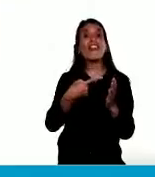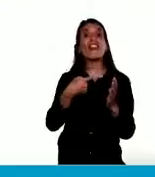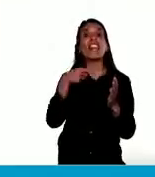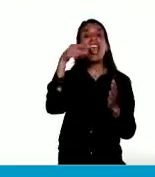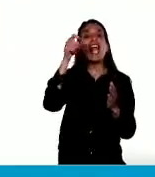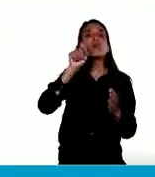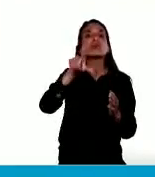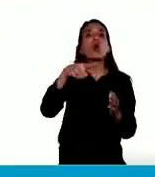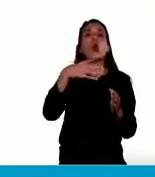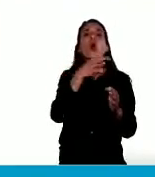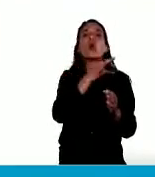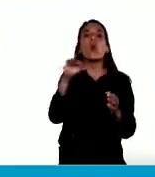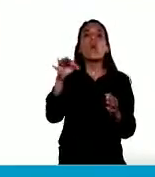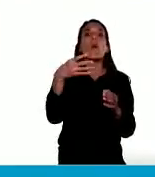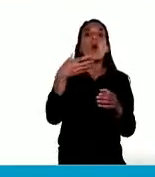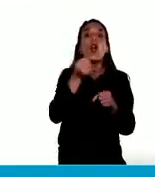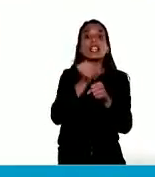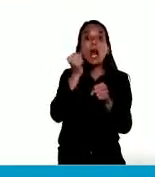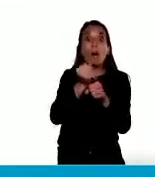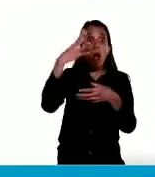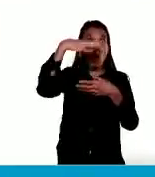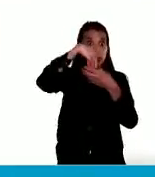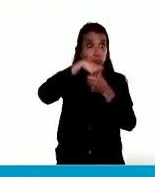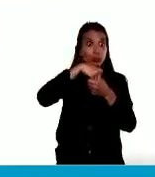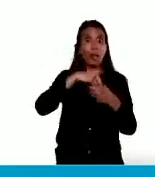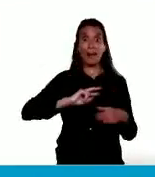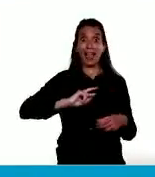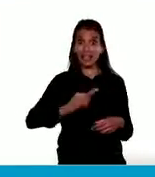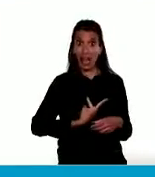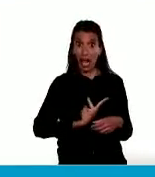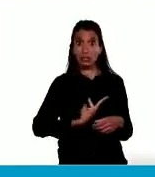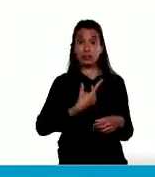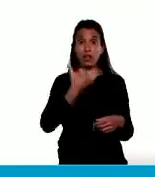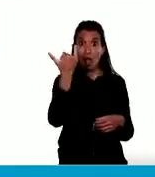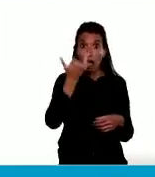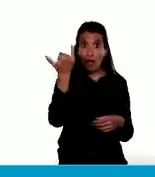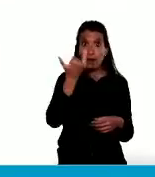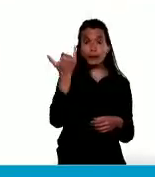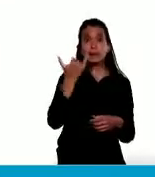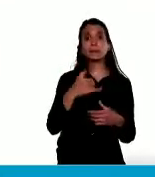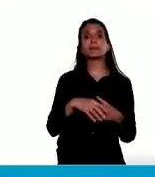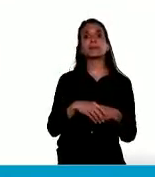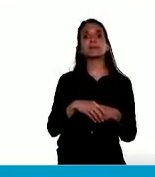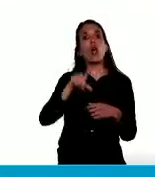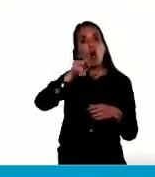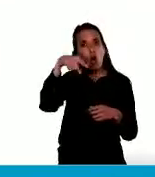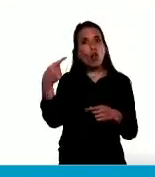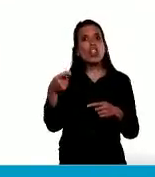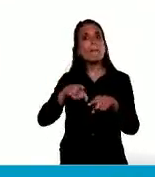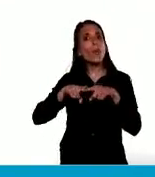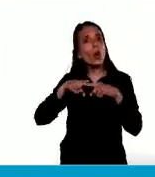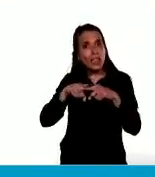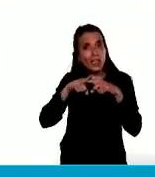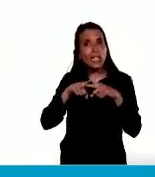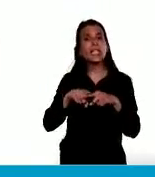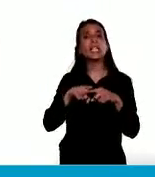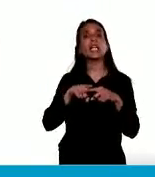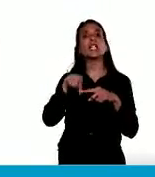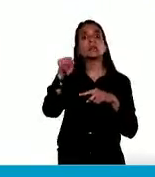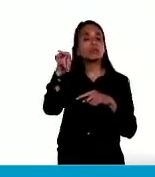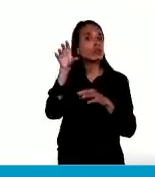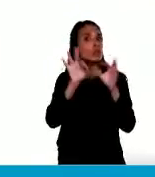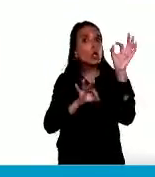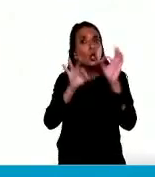trans lleva hoy su nombre, y otro tipo de política donde ella construía, no solo